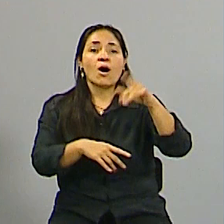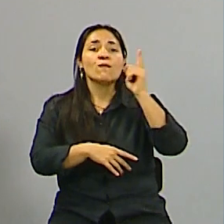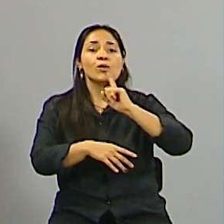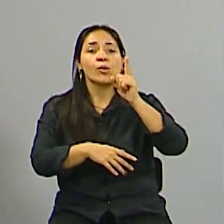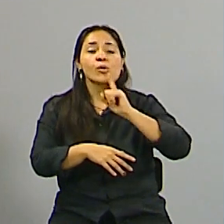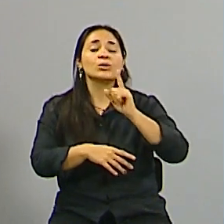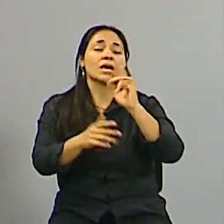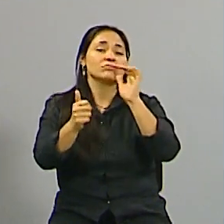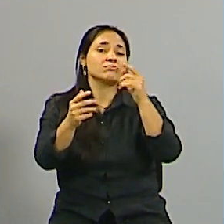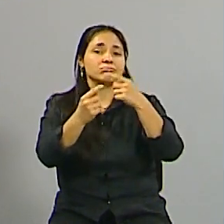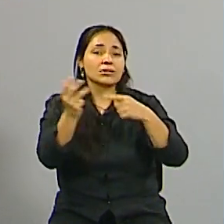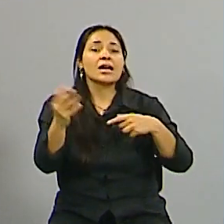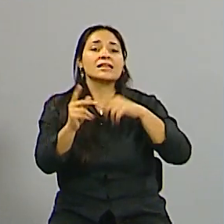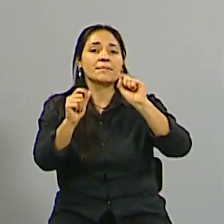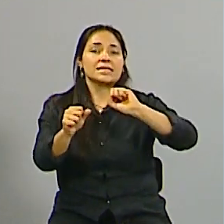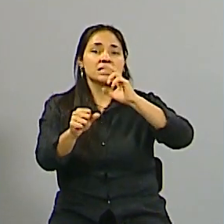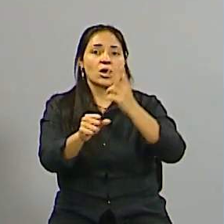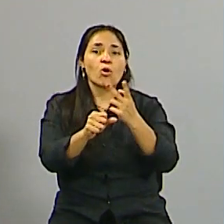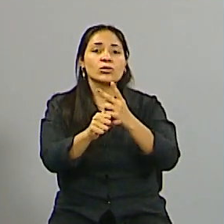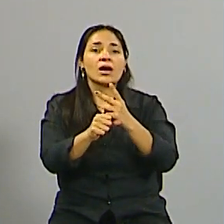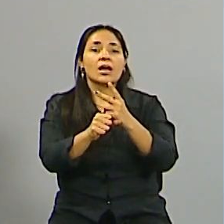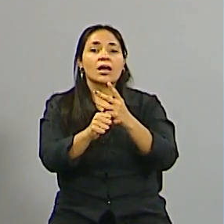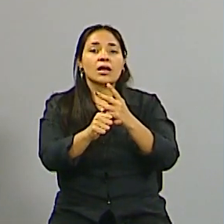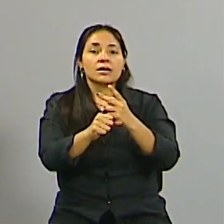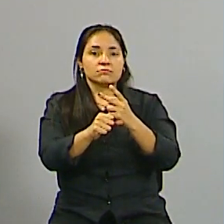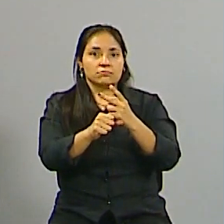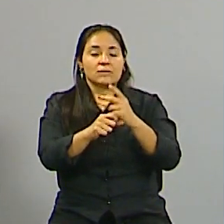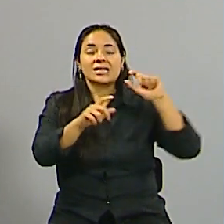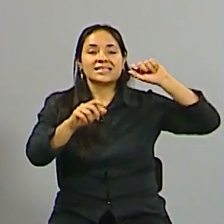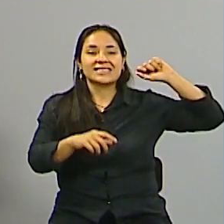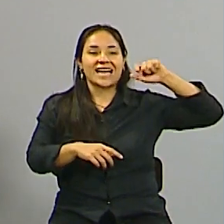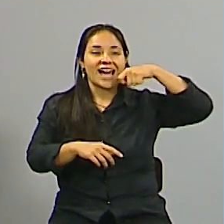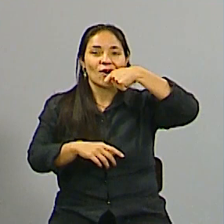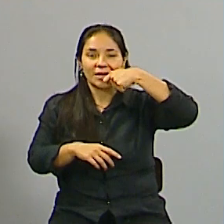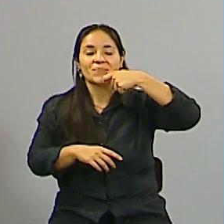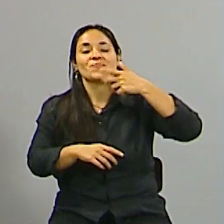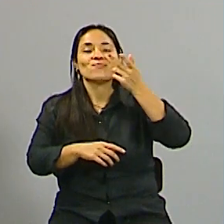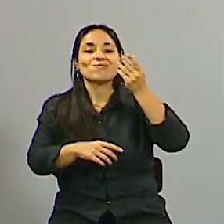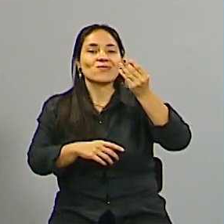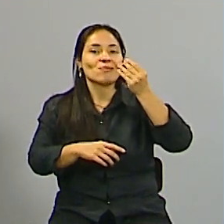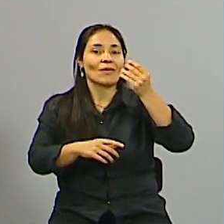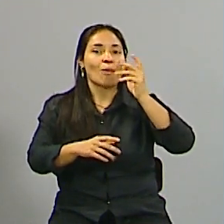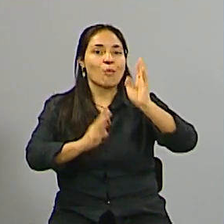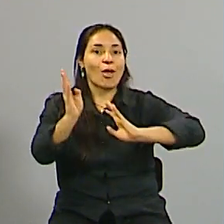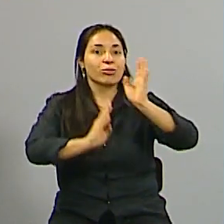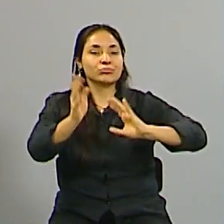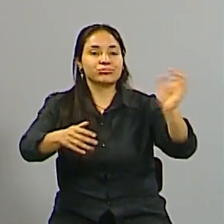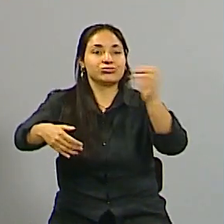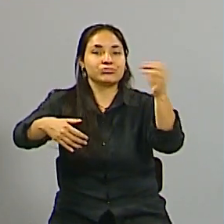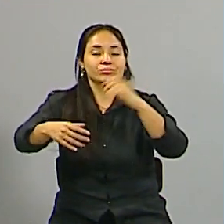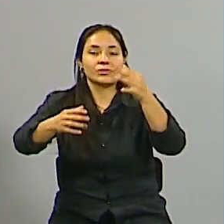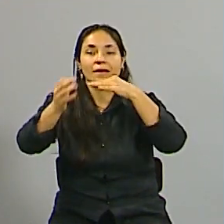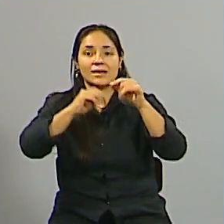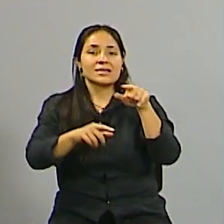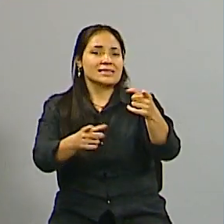sino tenemos al segundo exportador de zanahoria de la Argentina, lo tenemos acá en Mendoza, lo tenemos en Maipú. Una persona que siempre me dijo, Mauri, si desde el sector